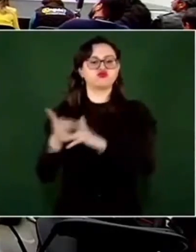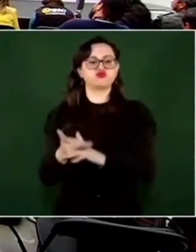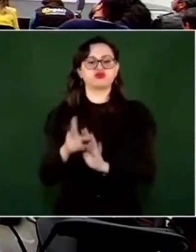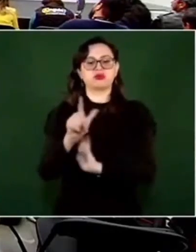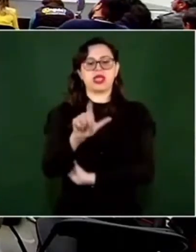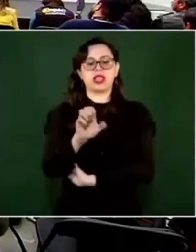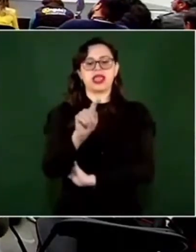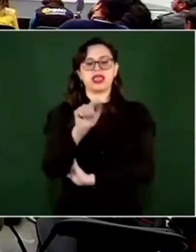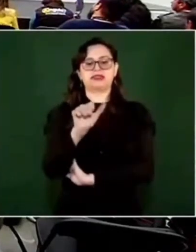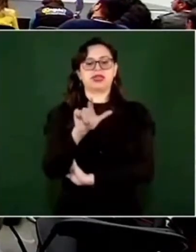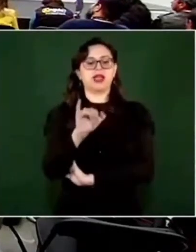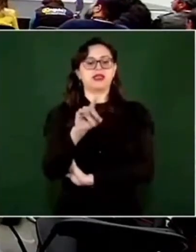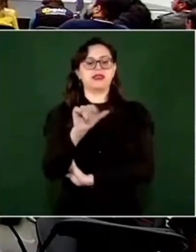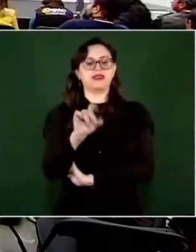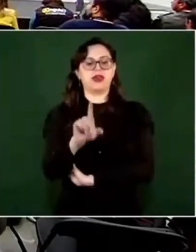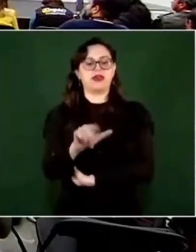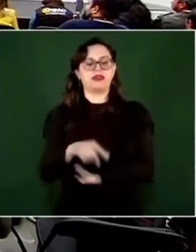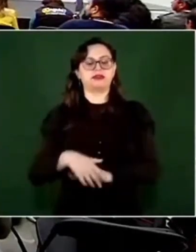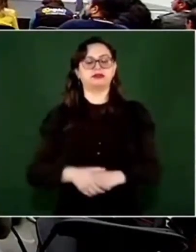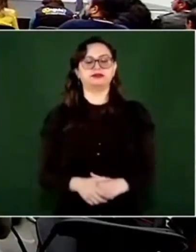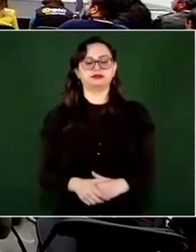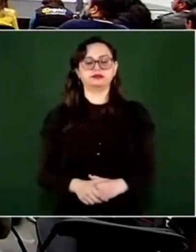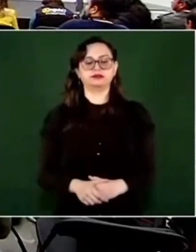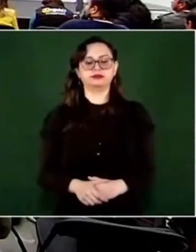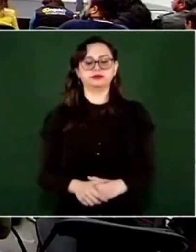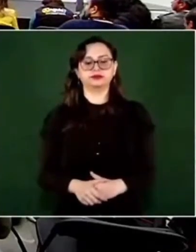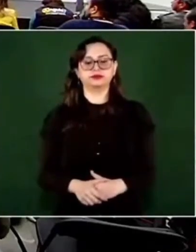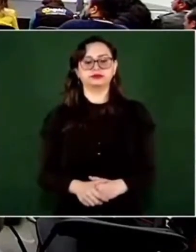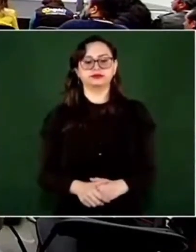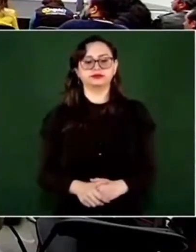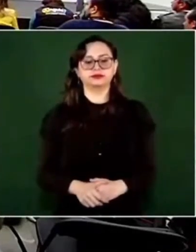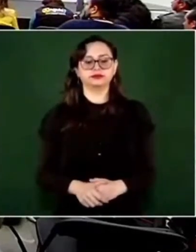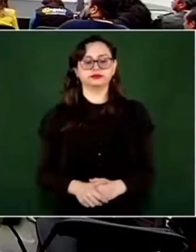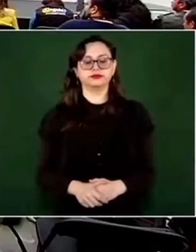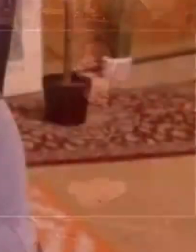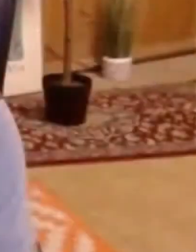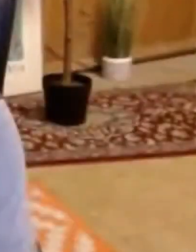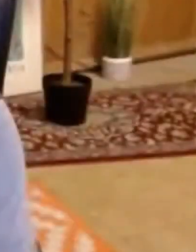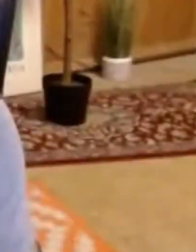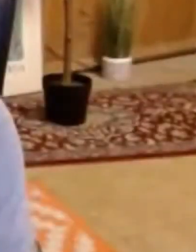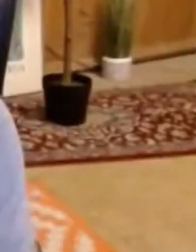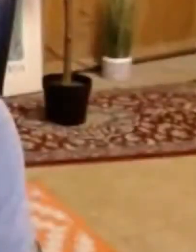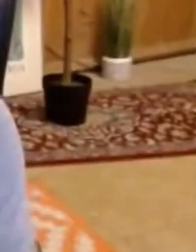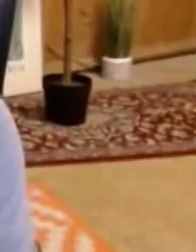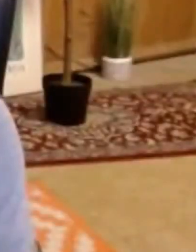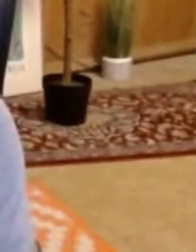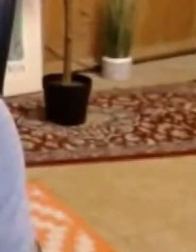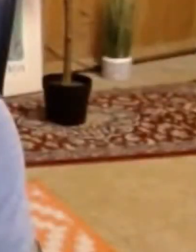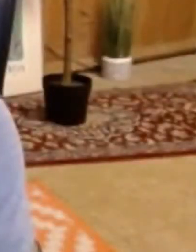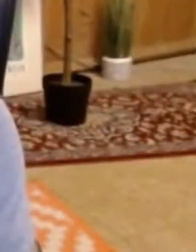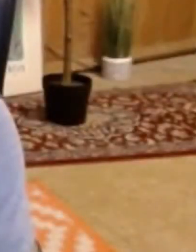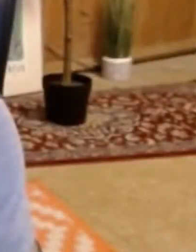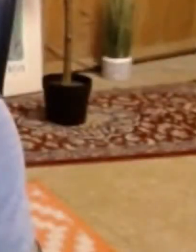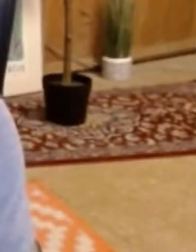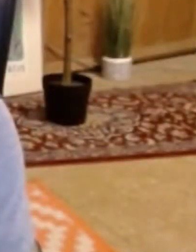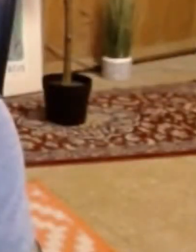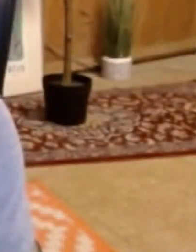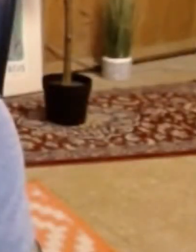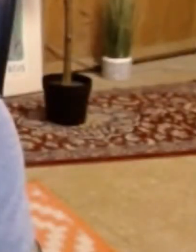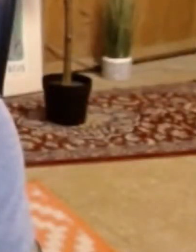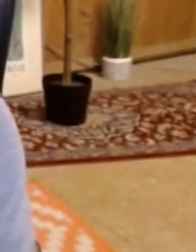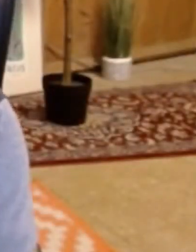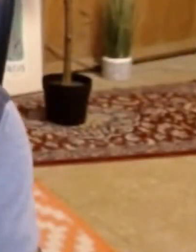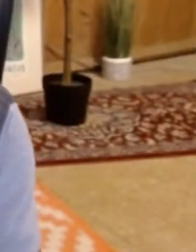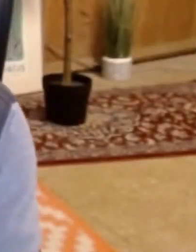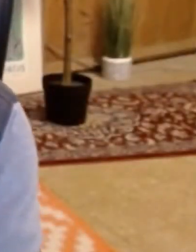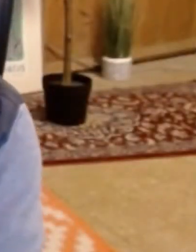Miren, esto es... Y aquí es donde el presidente pone esta pues, gráfica de letalidad.